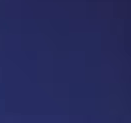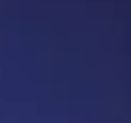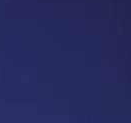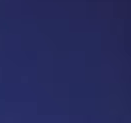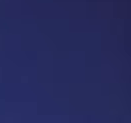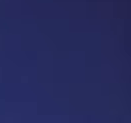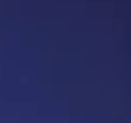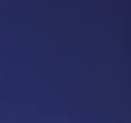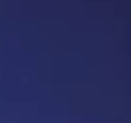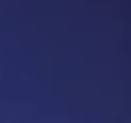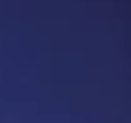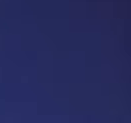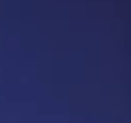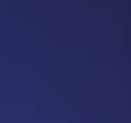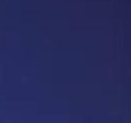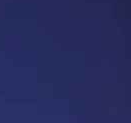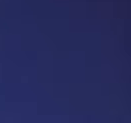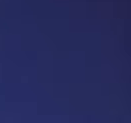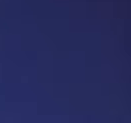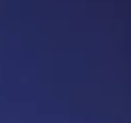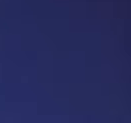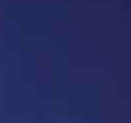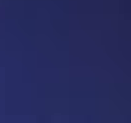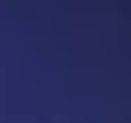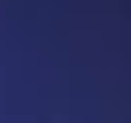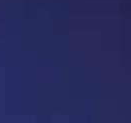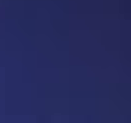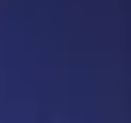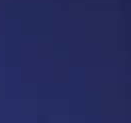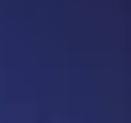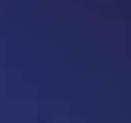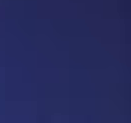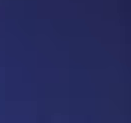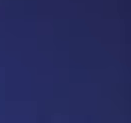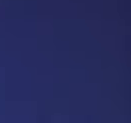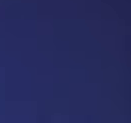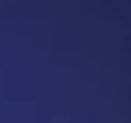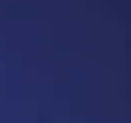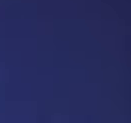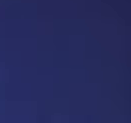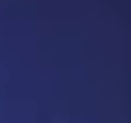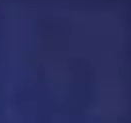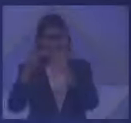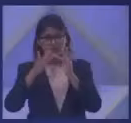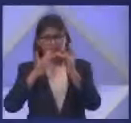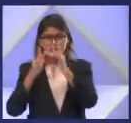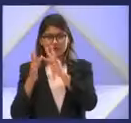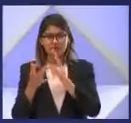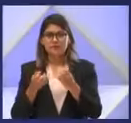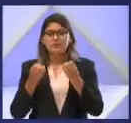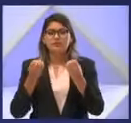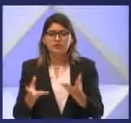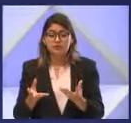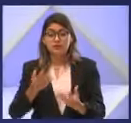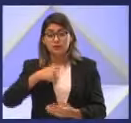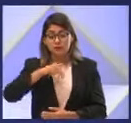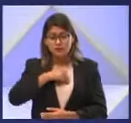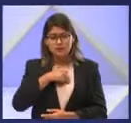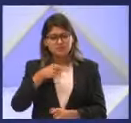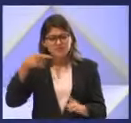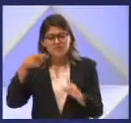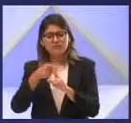relación portador del ruido y el costo de las terminales de esta manera de lo que se trata es llegar a